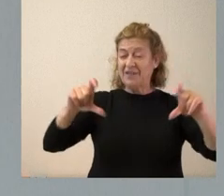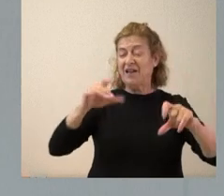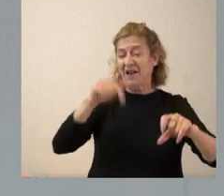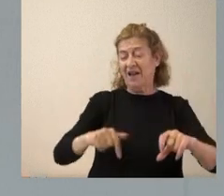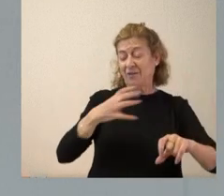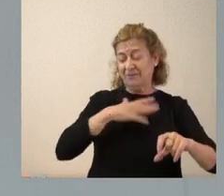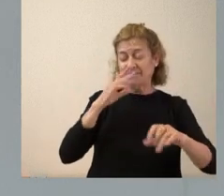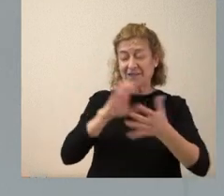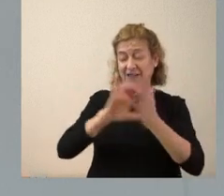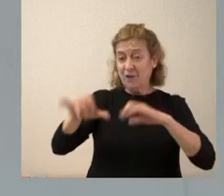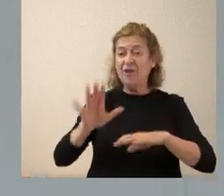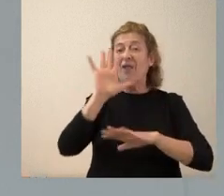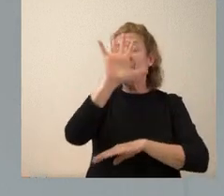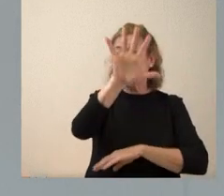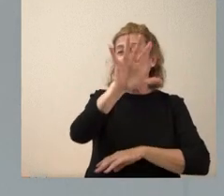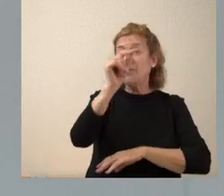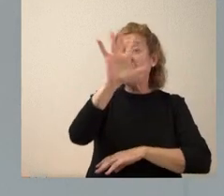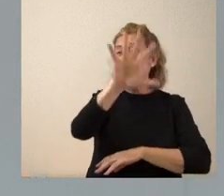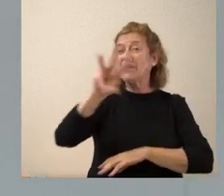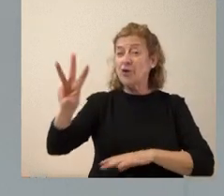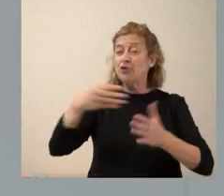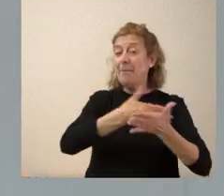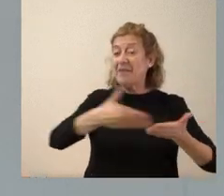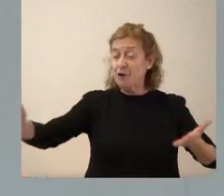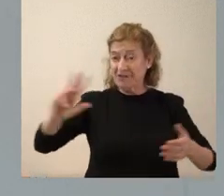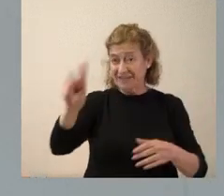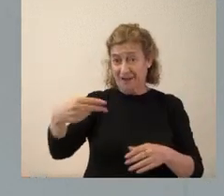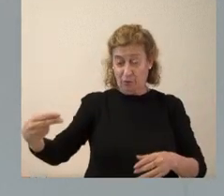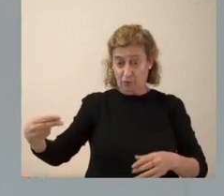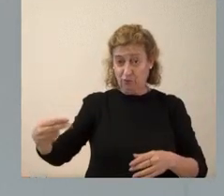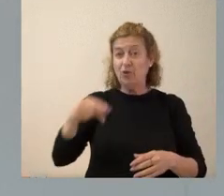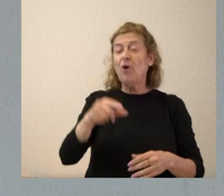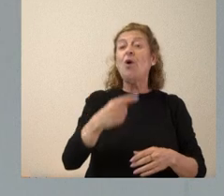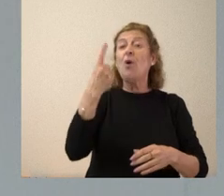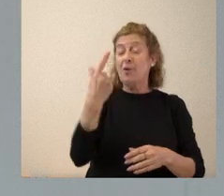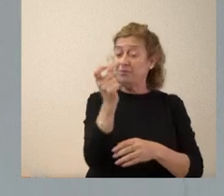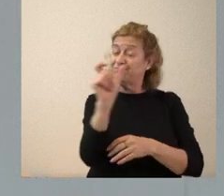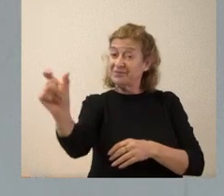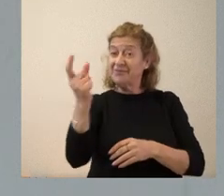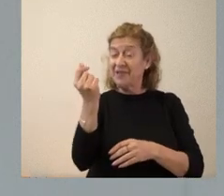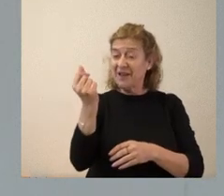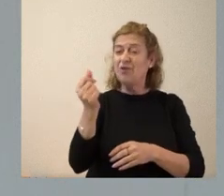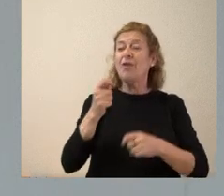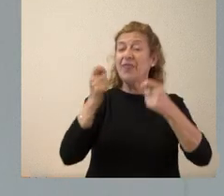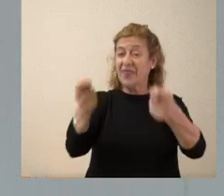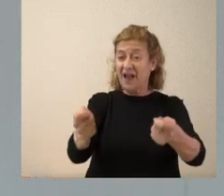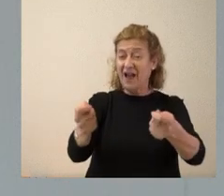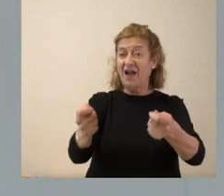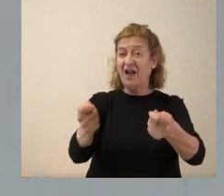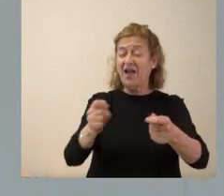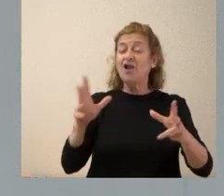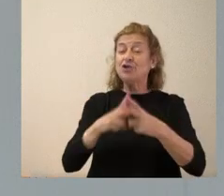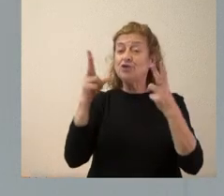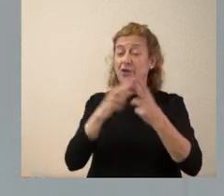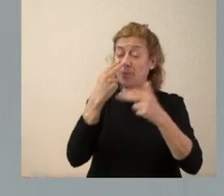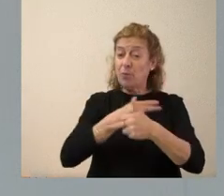la dotación de 58 millones de euros es una asignación que se otorgará a la sociedad